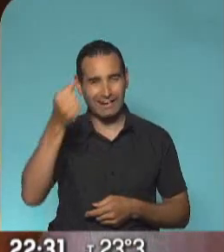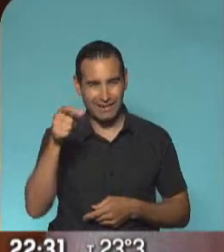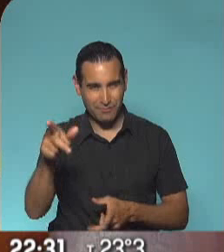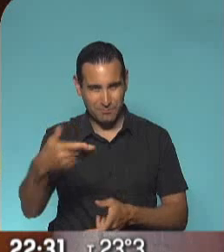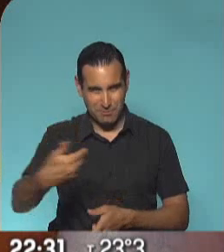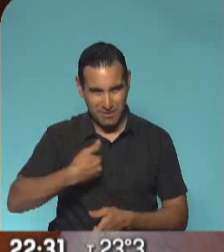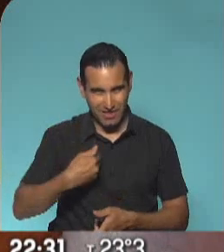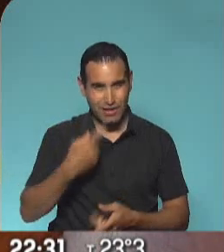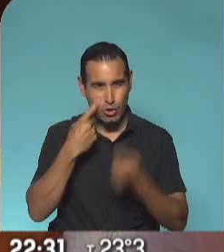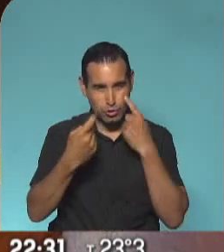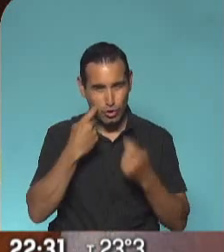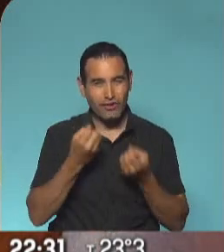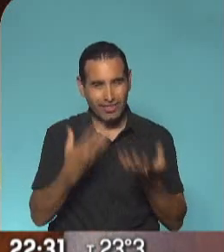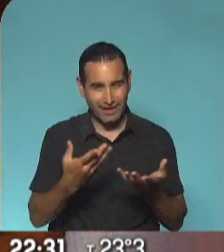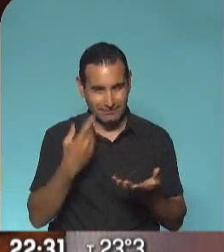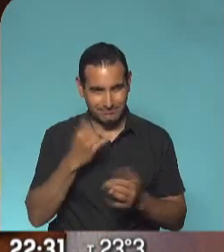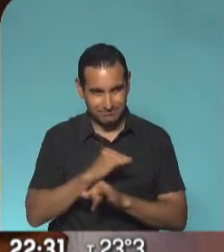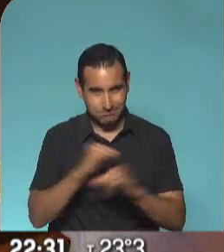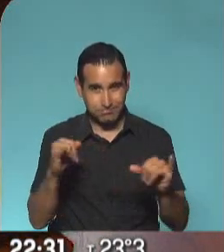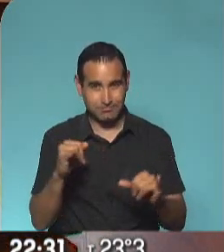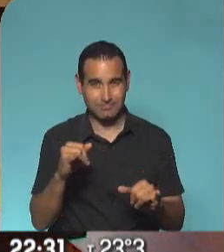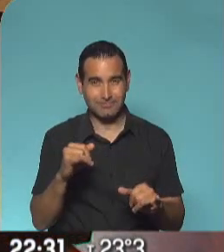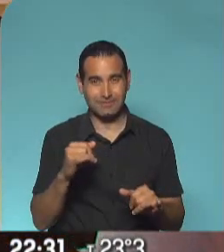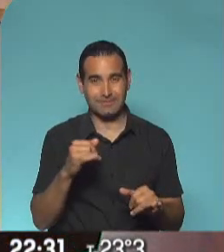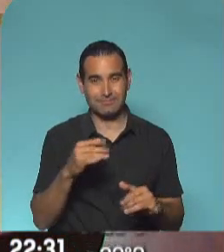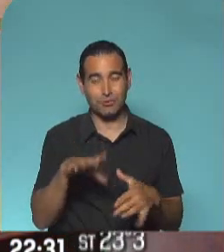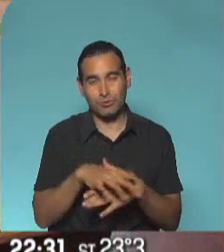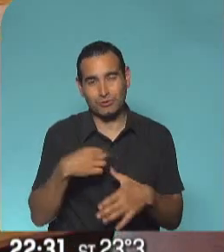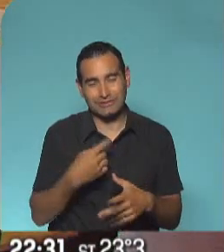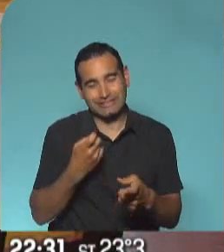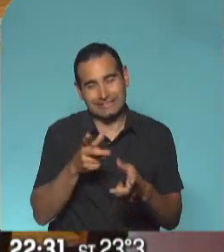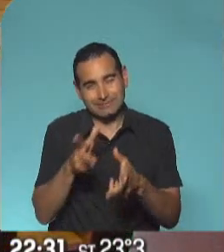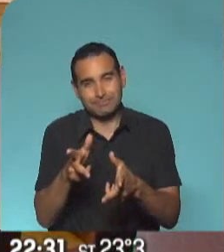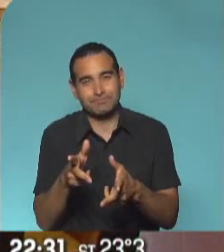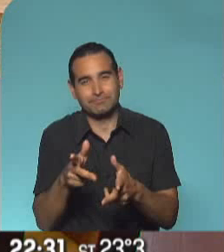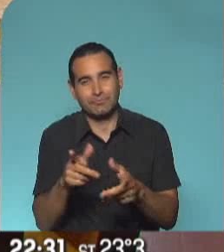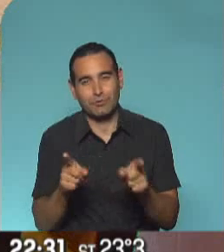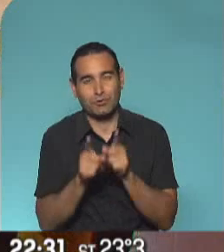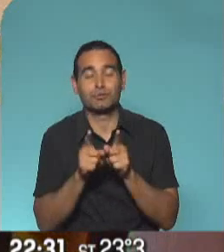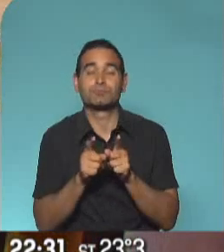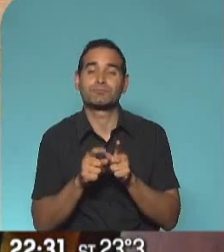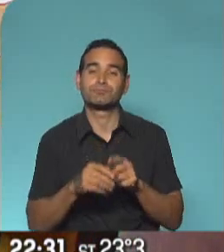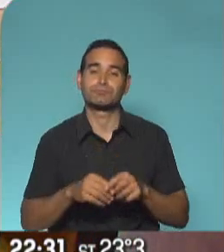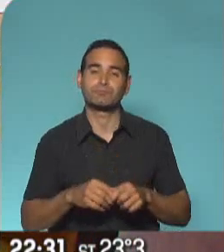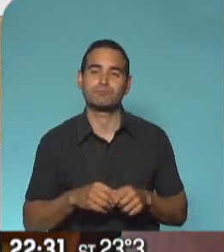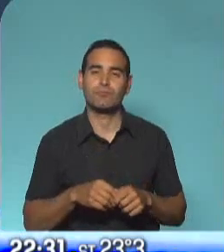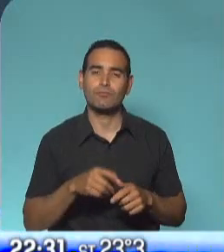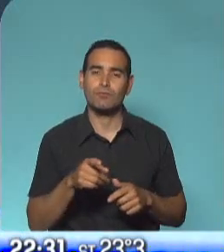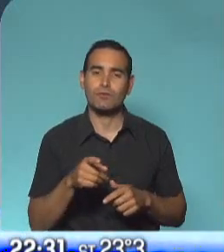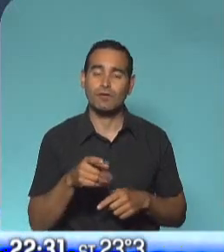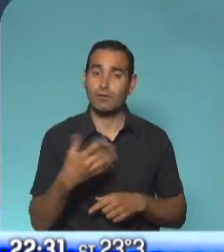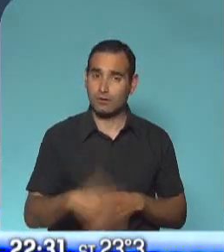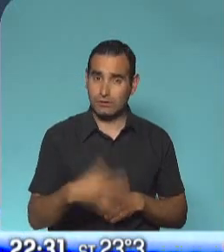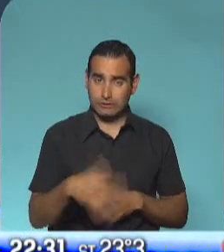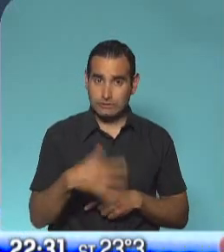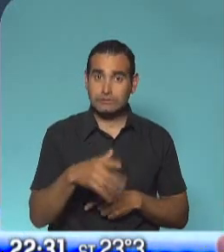pedías, que no te quería desviar, pero vale el punto ese. Es un golpe